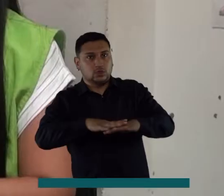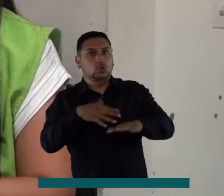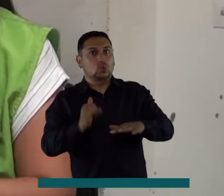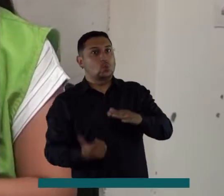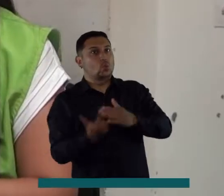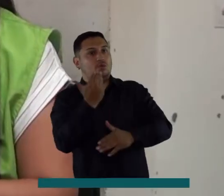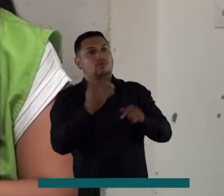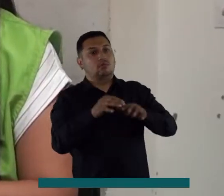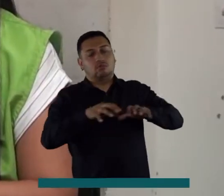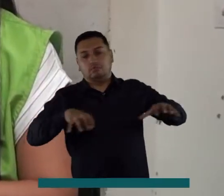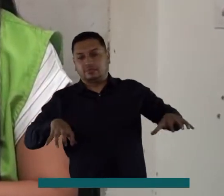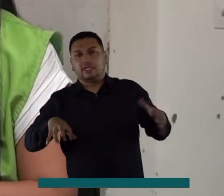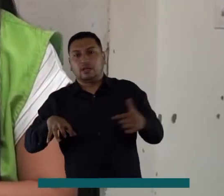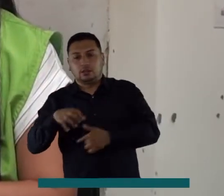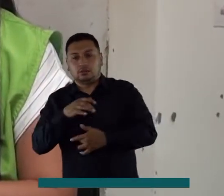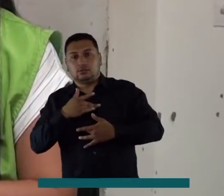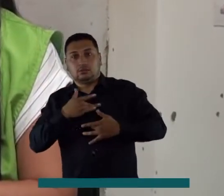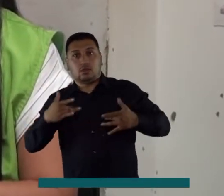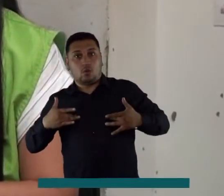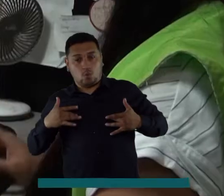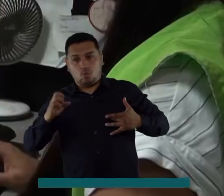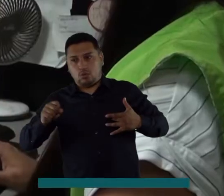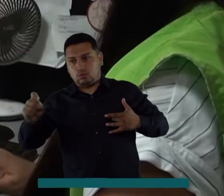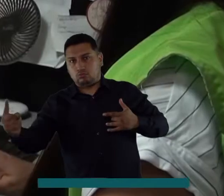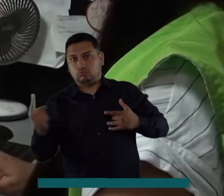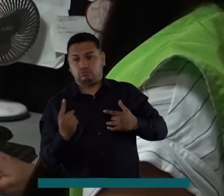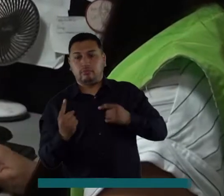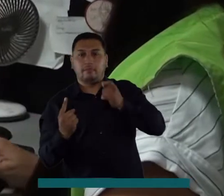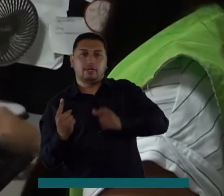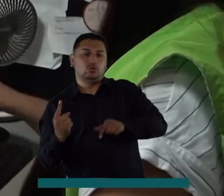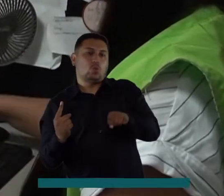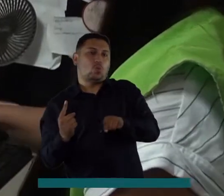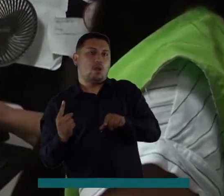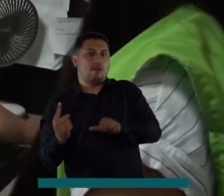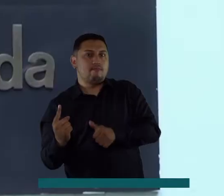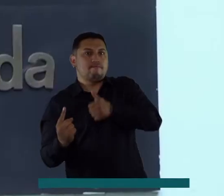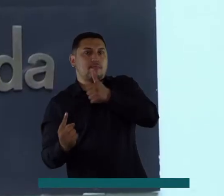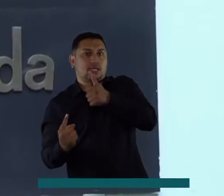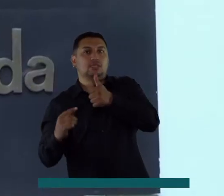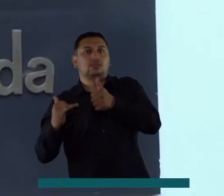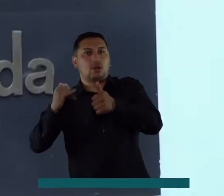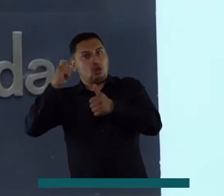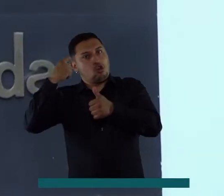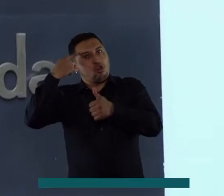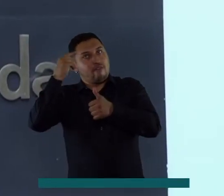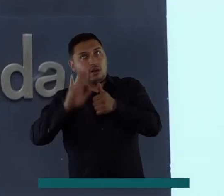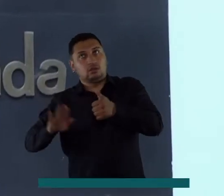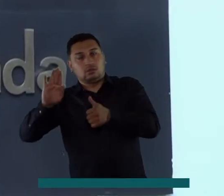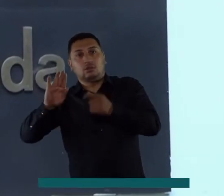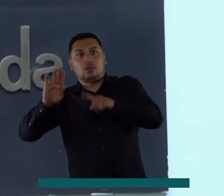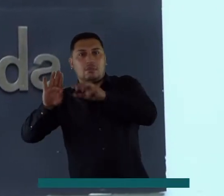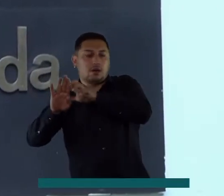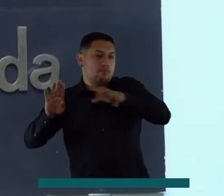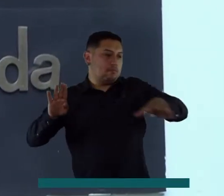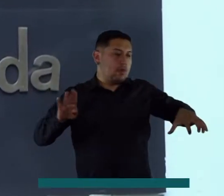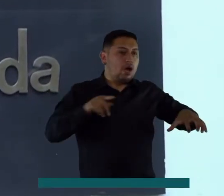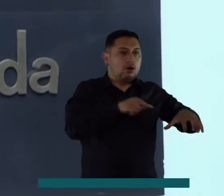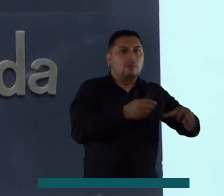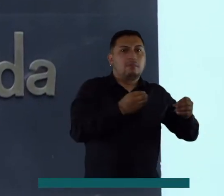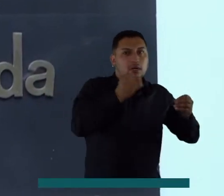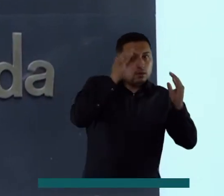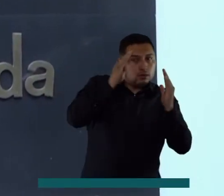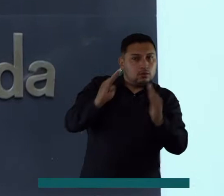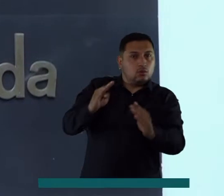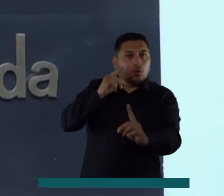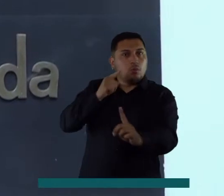donde los usuarios de la salud logran ser escuchados por una autoridad. Asimismo lo hizo la gobernación en sus instalaciones, habilitar un área para